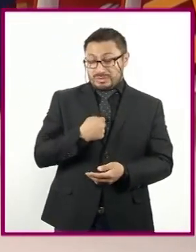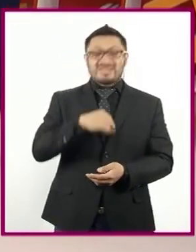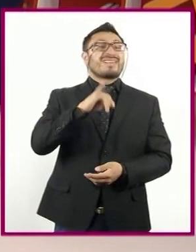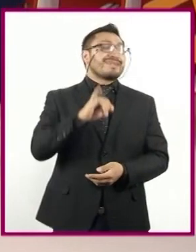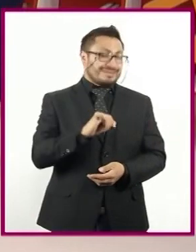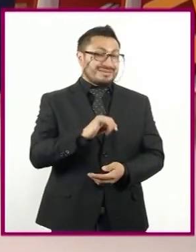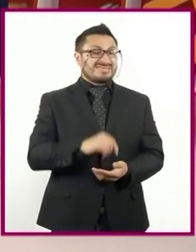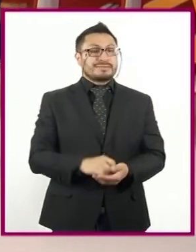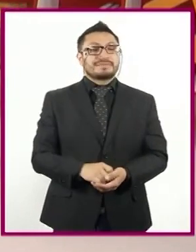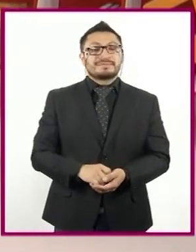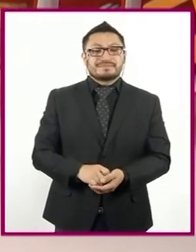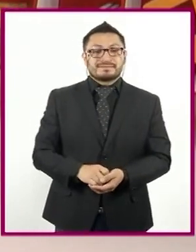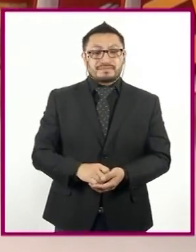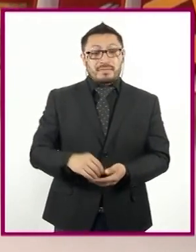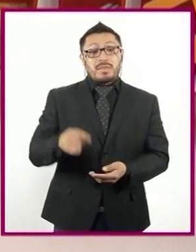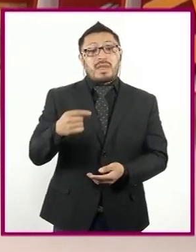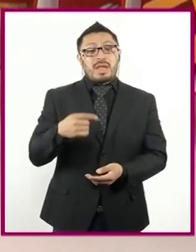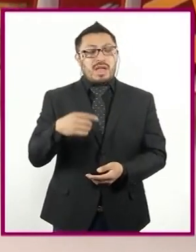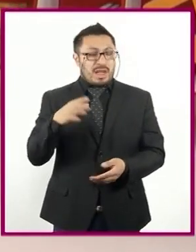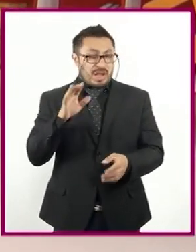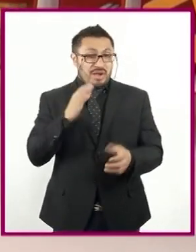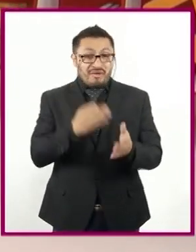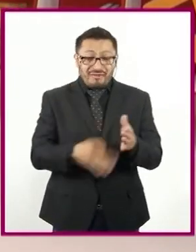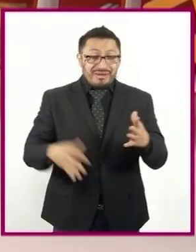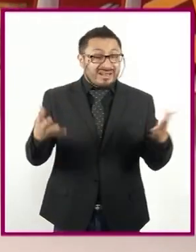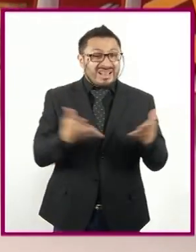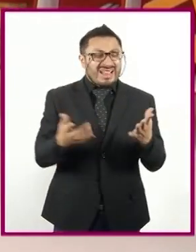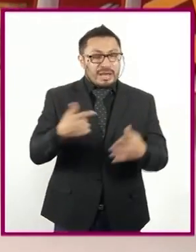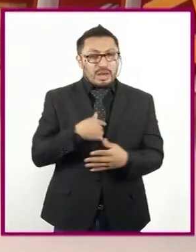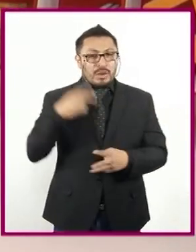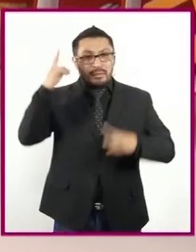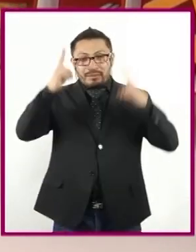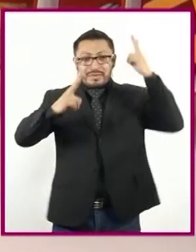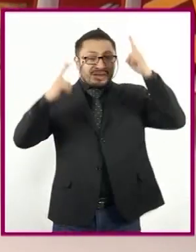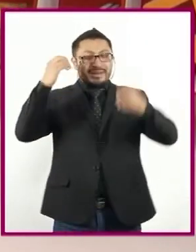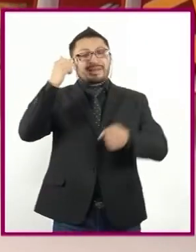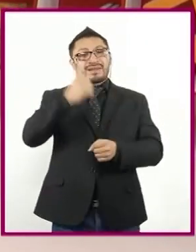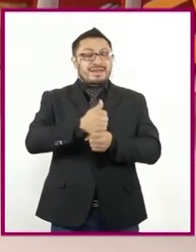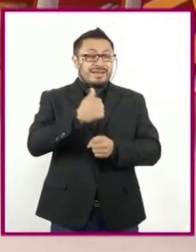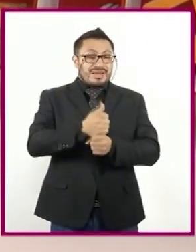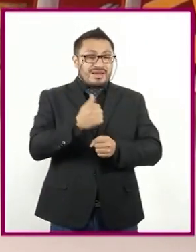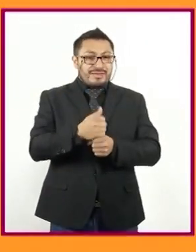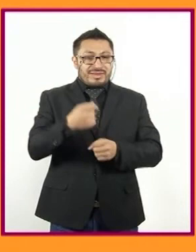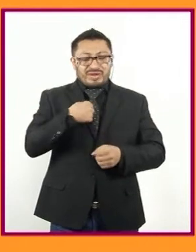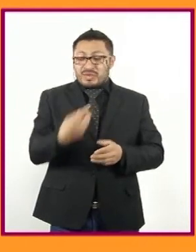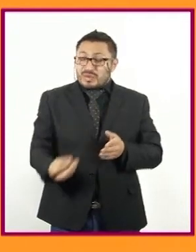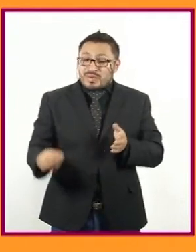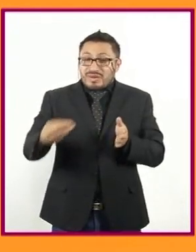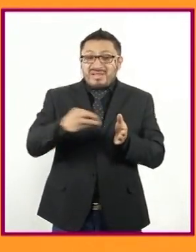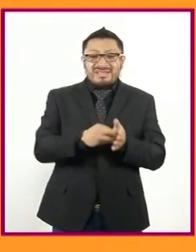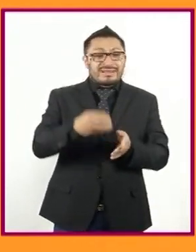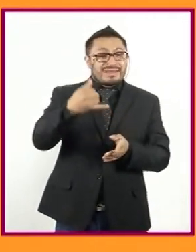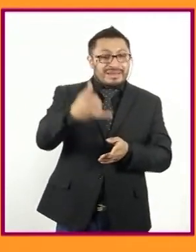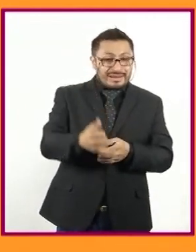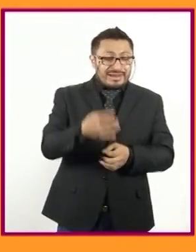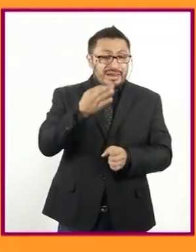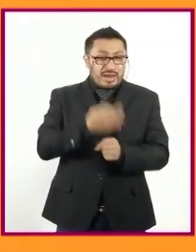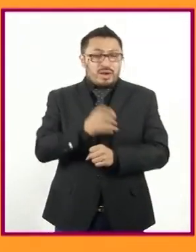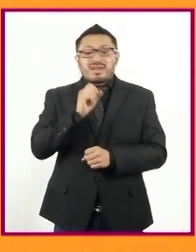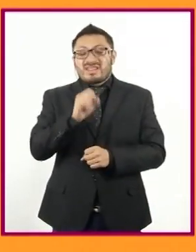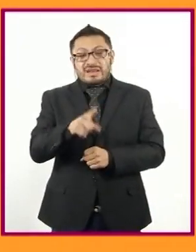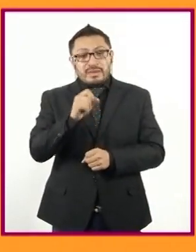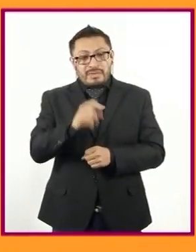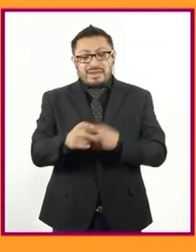Guerrero. Pues lo que quedó pendiente por hacer es ir a visitar a mis abuelos. Aquí lo voy a poner y de una vez también